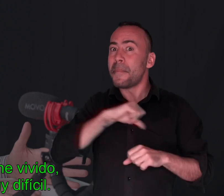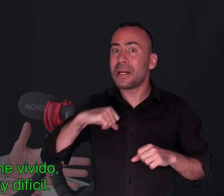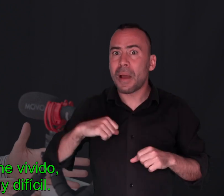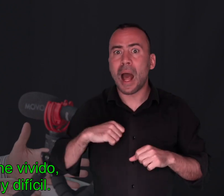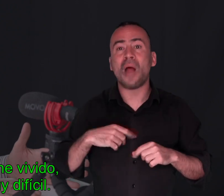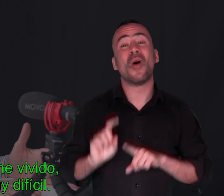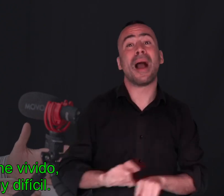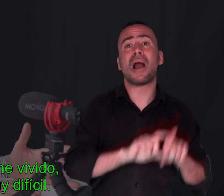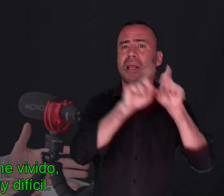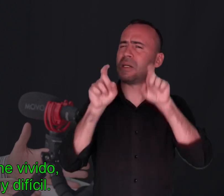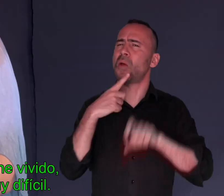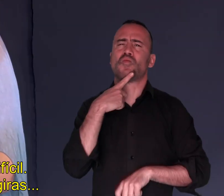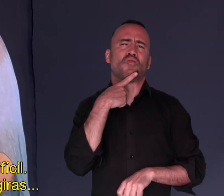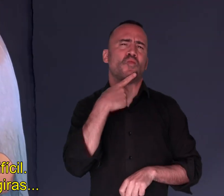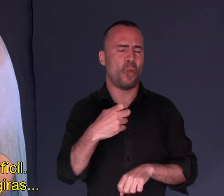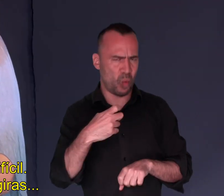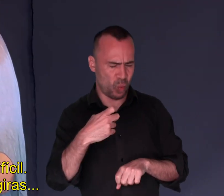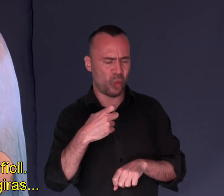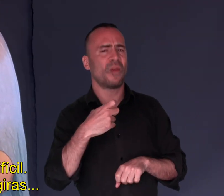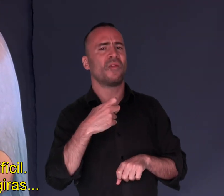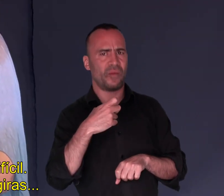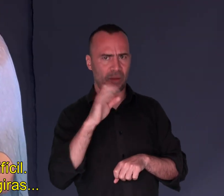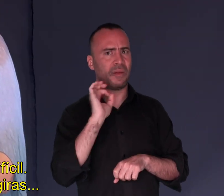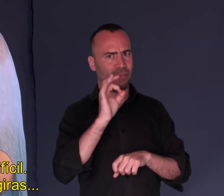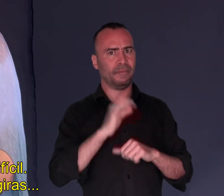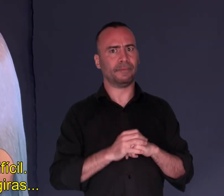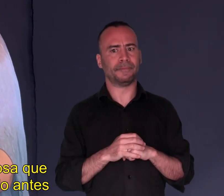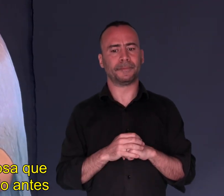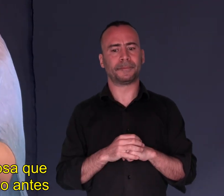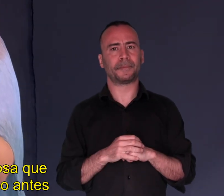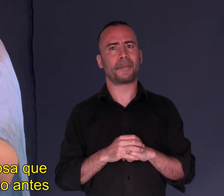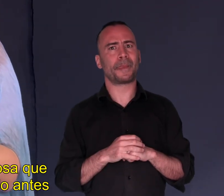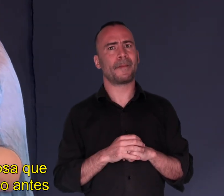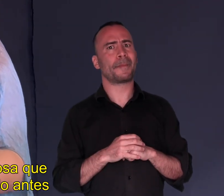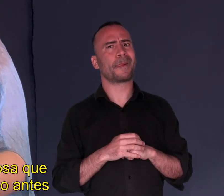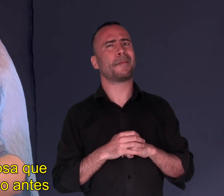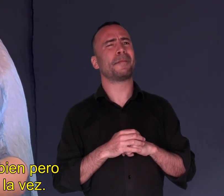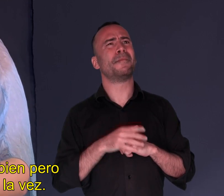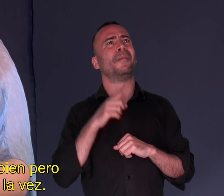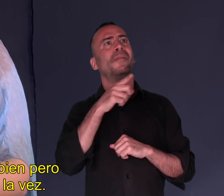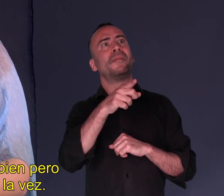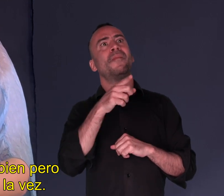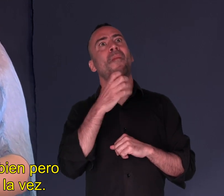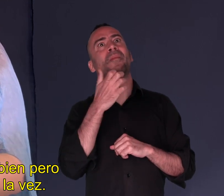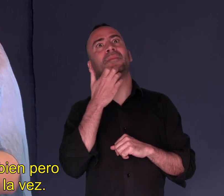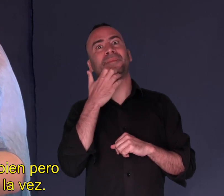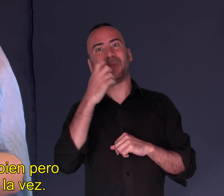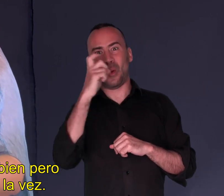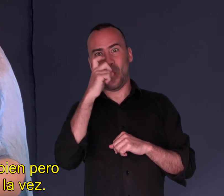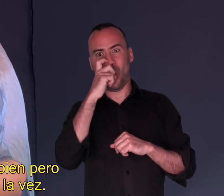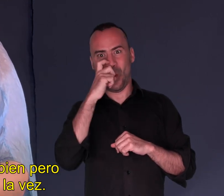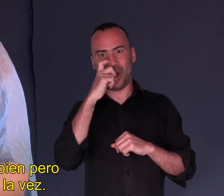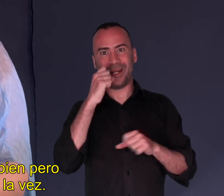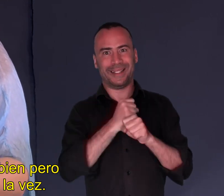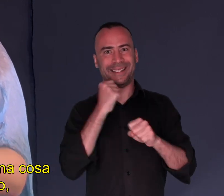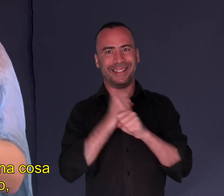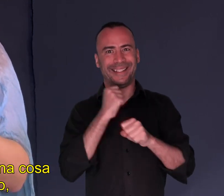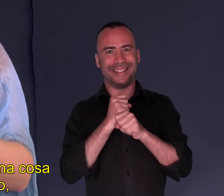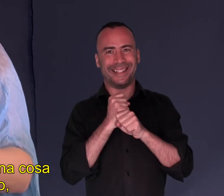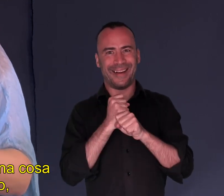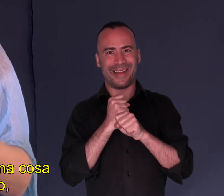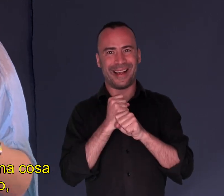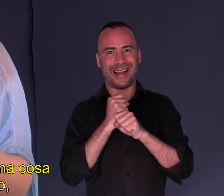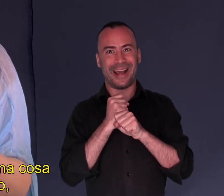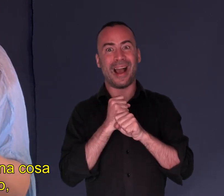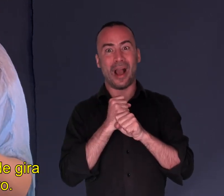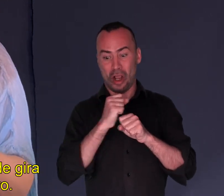yo solo he vivido es que es muy difícil es muy difícil o sea las giras y hay una cosa que has nombrado antes que que está muy bien pero eso horrible a la vez no que hagas